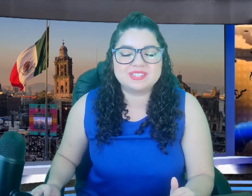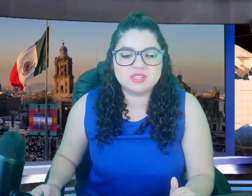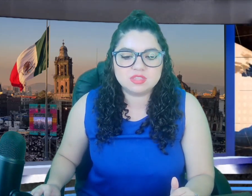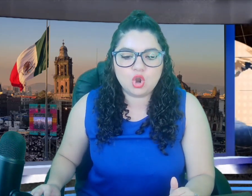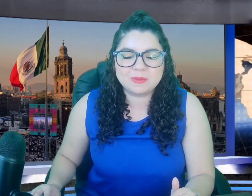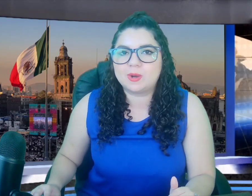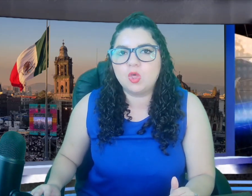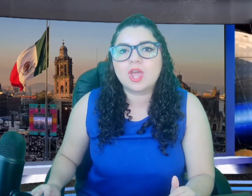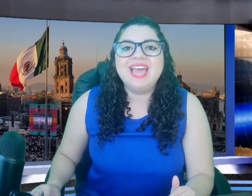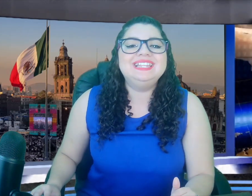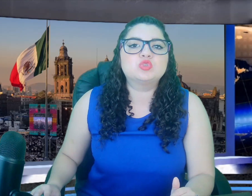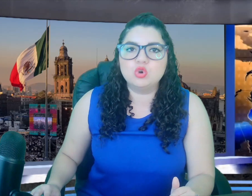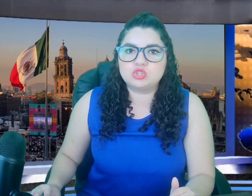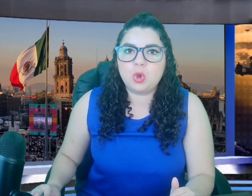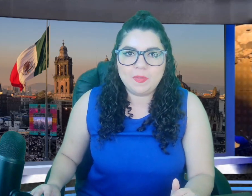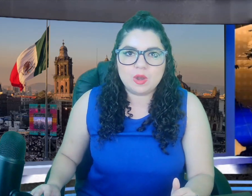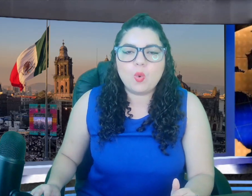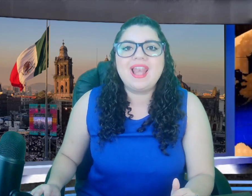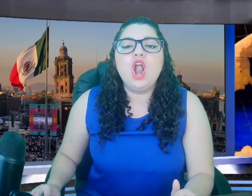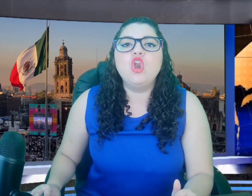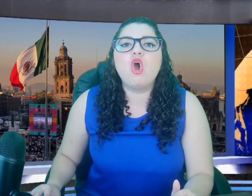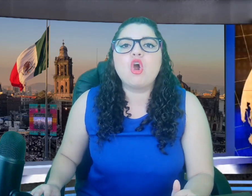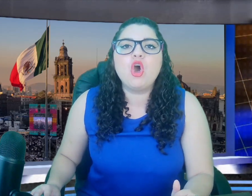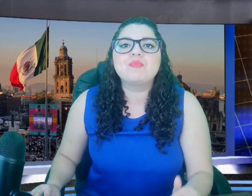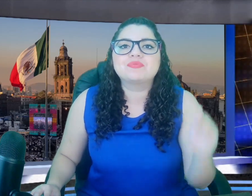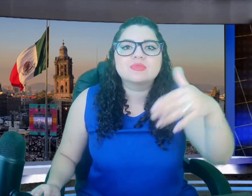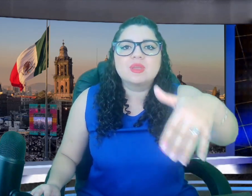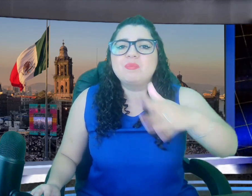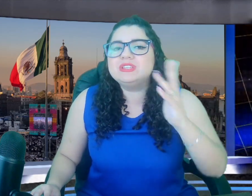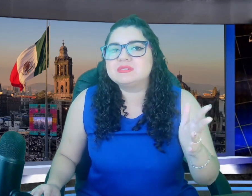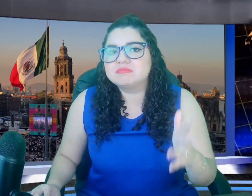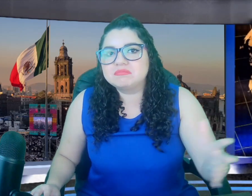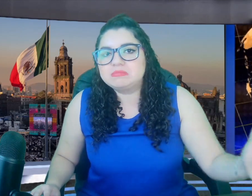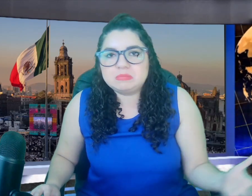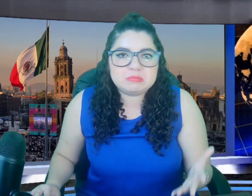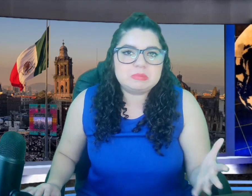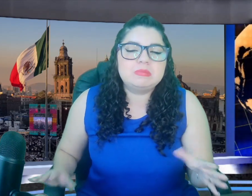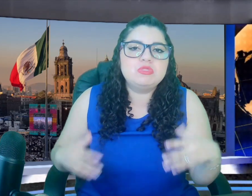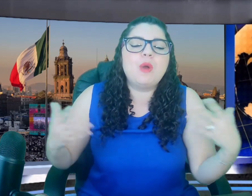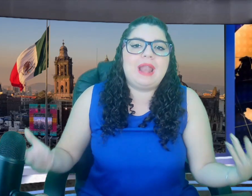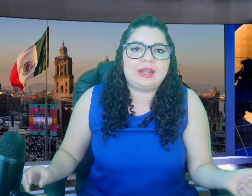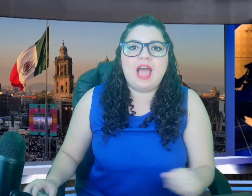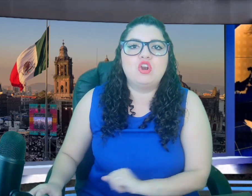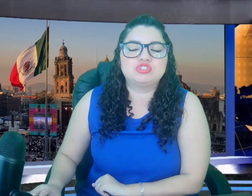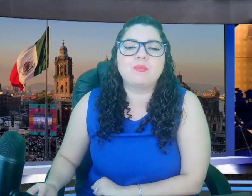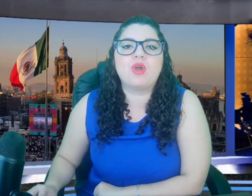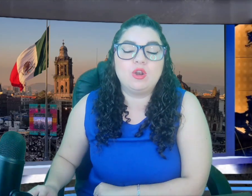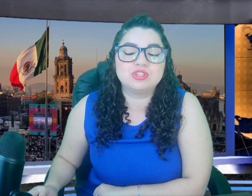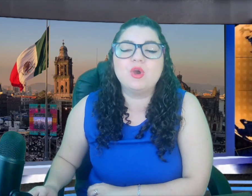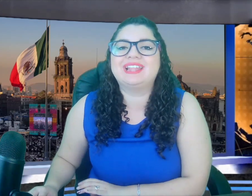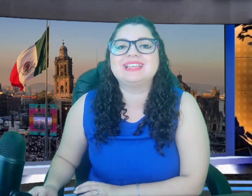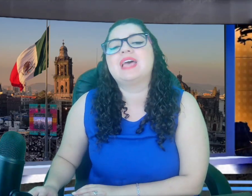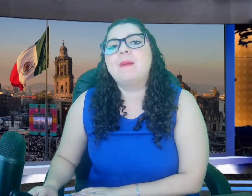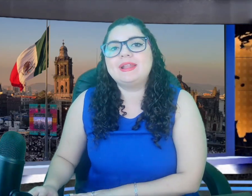del presidente López Obrador, discurso con el cual logró, pues, doblar